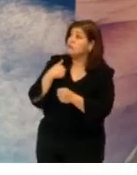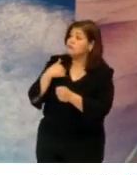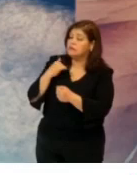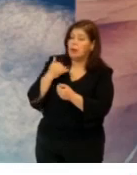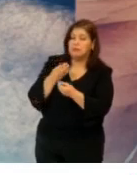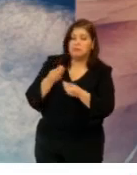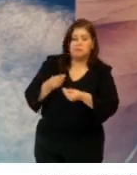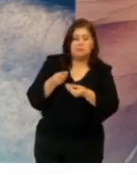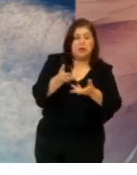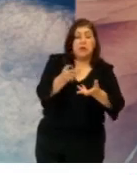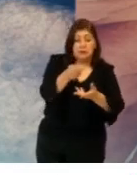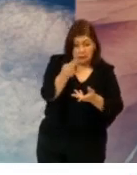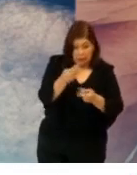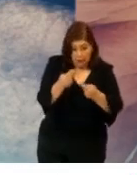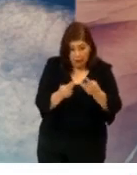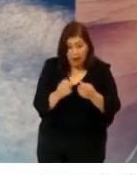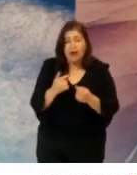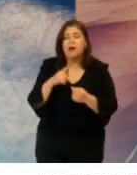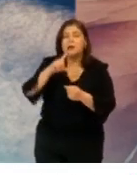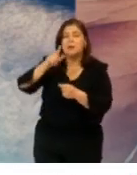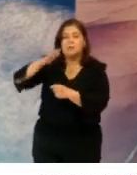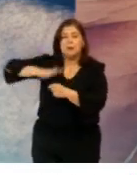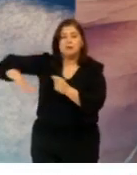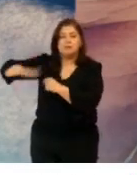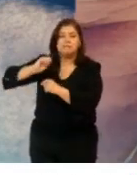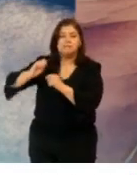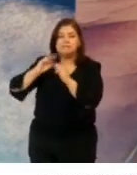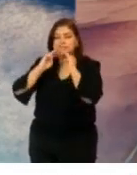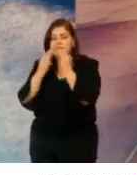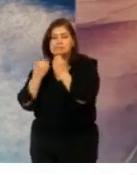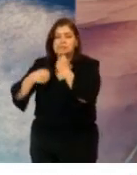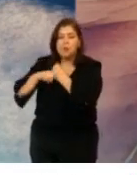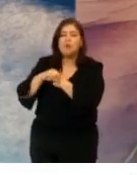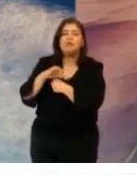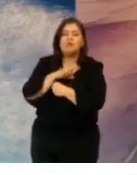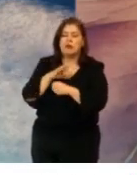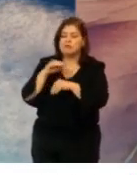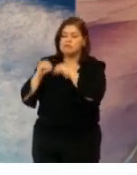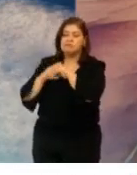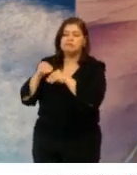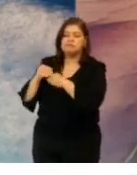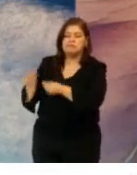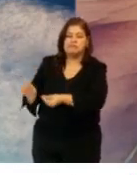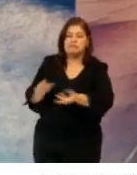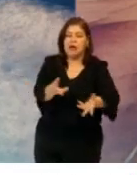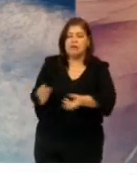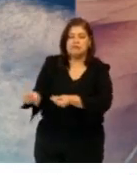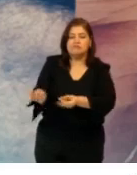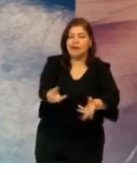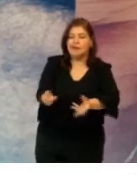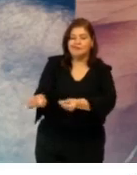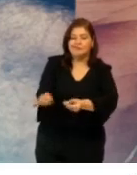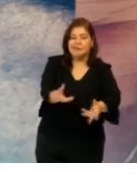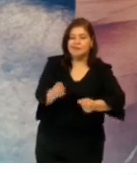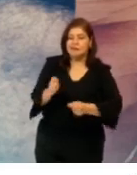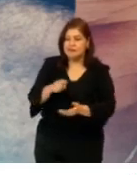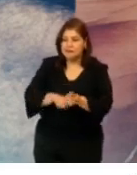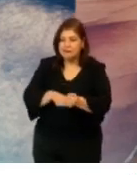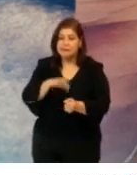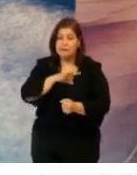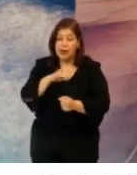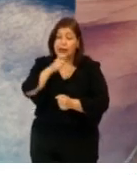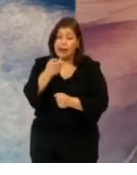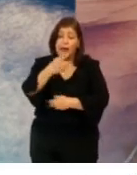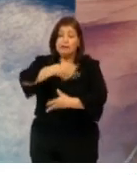Y tiene todo el sistema para estructurar la oferta. Y eso es lo que lo vuelve tan